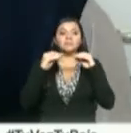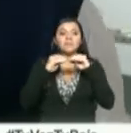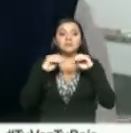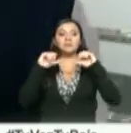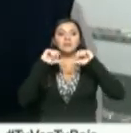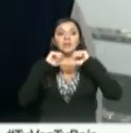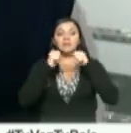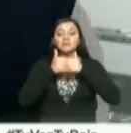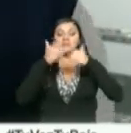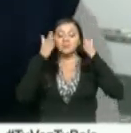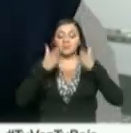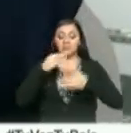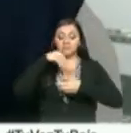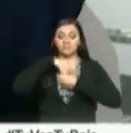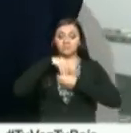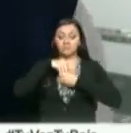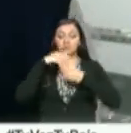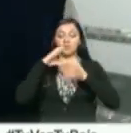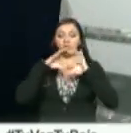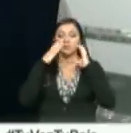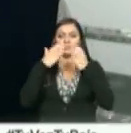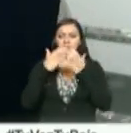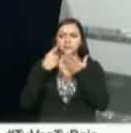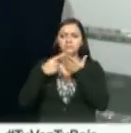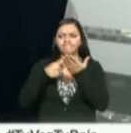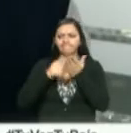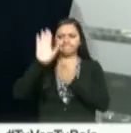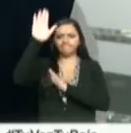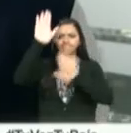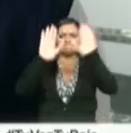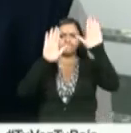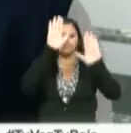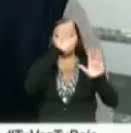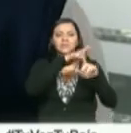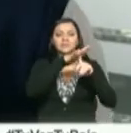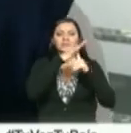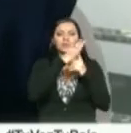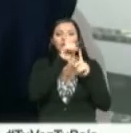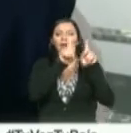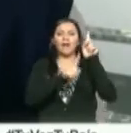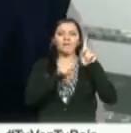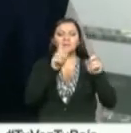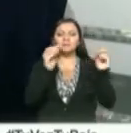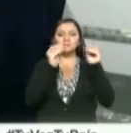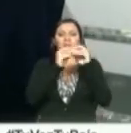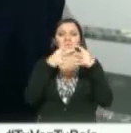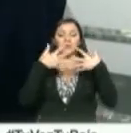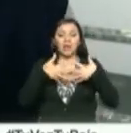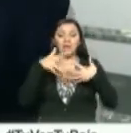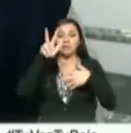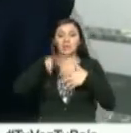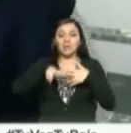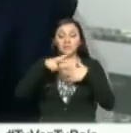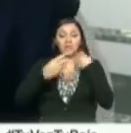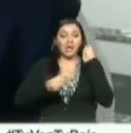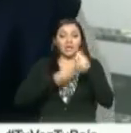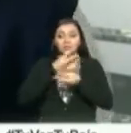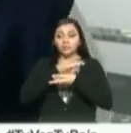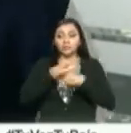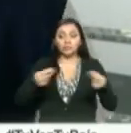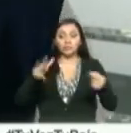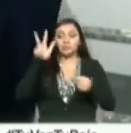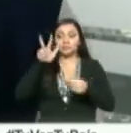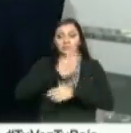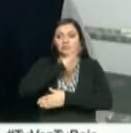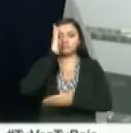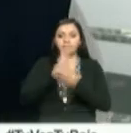asambleístas dentro de la comisión argumentábamos era de que hay condiciones excepcionales en las cuales estos 3 meses